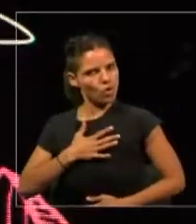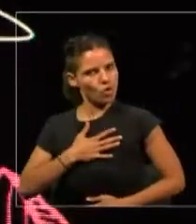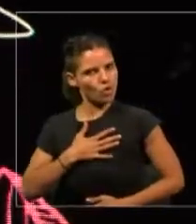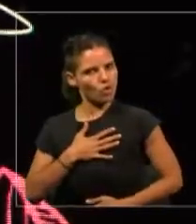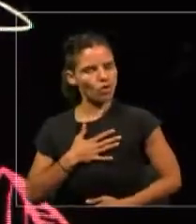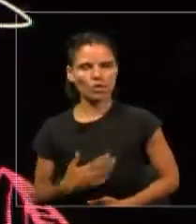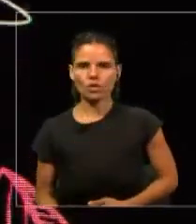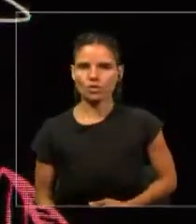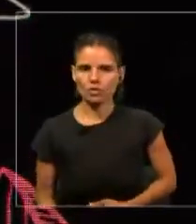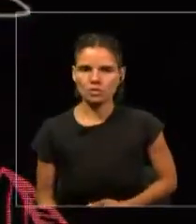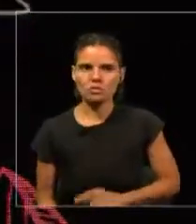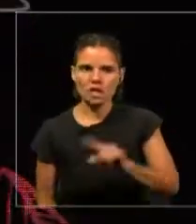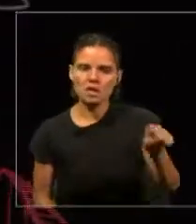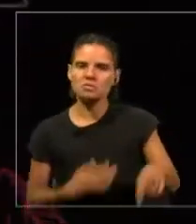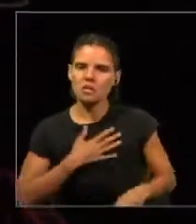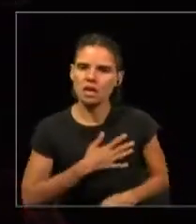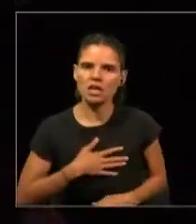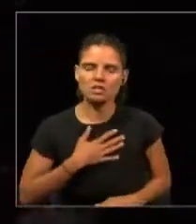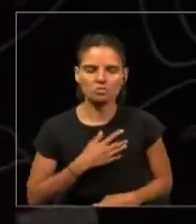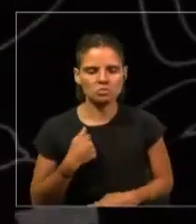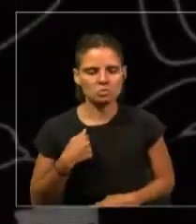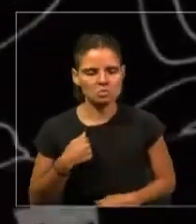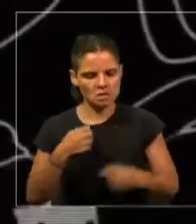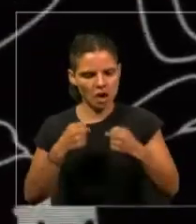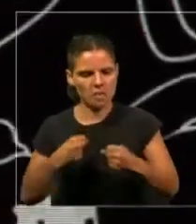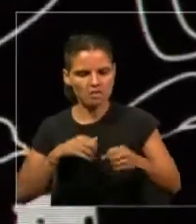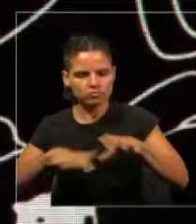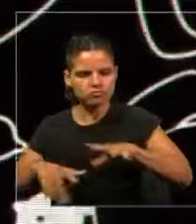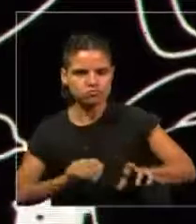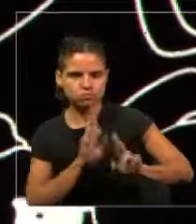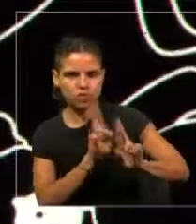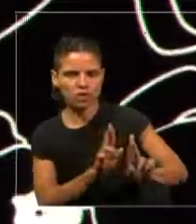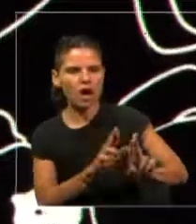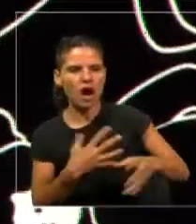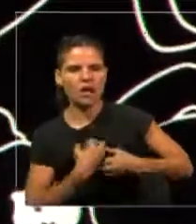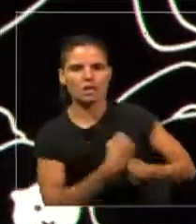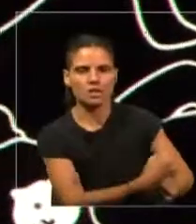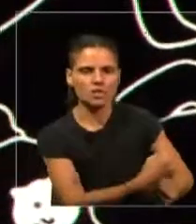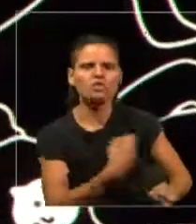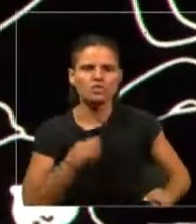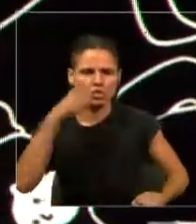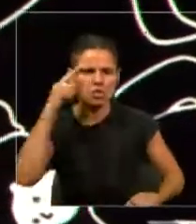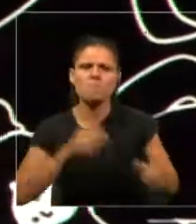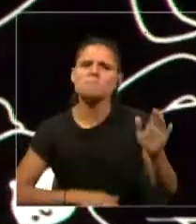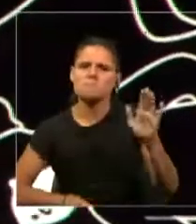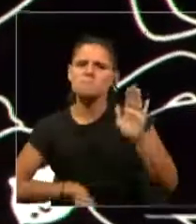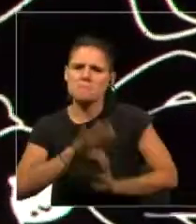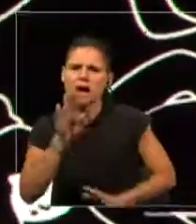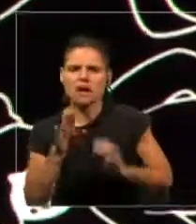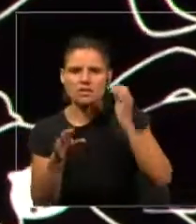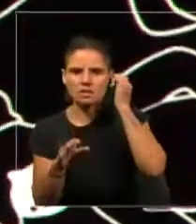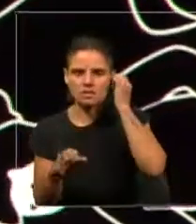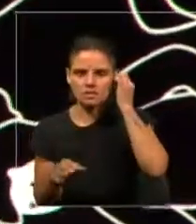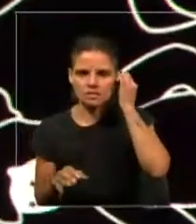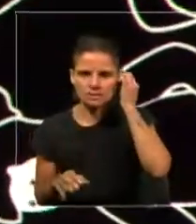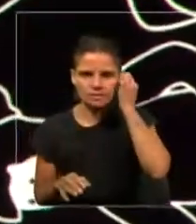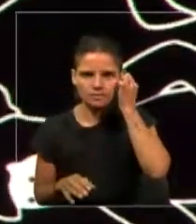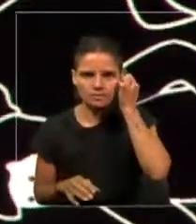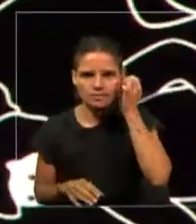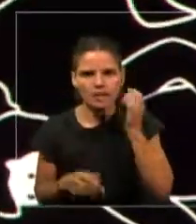Mientras más nos quieren despojar de nuestra capacidad de actuar, más, creo yo, y más que nunca, debemos